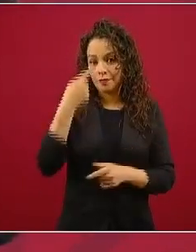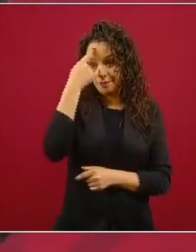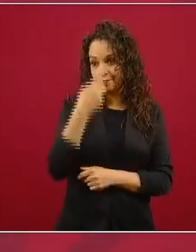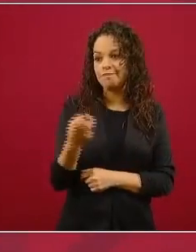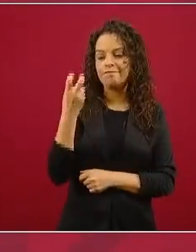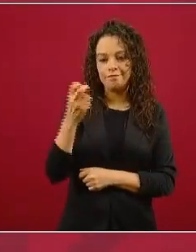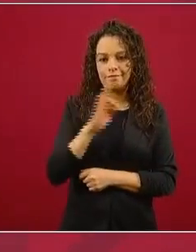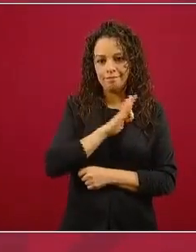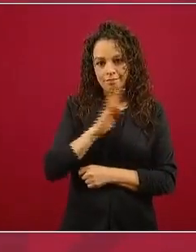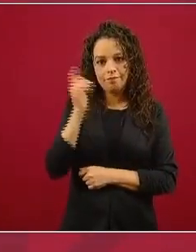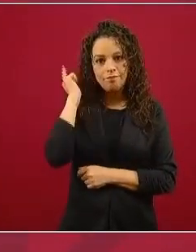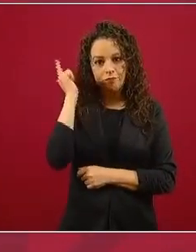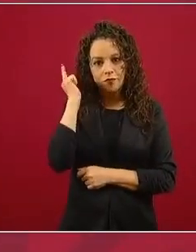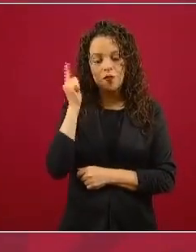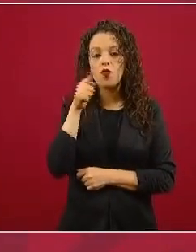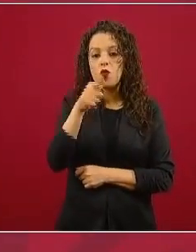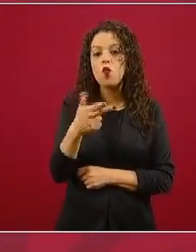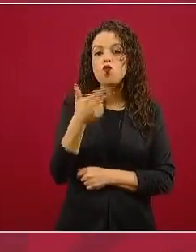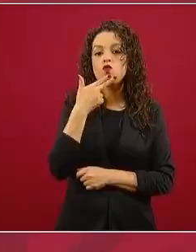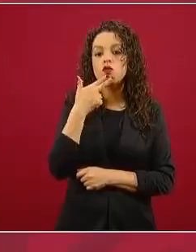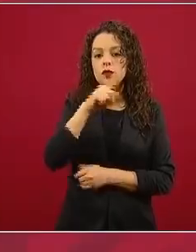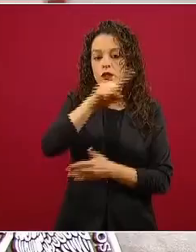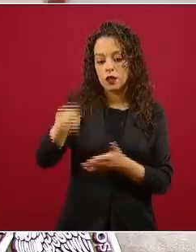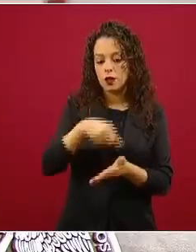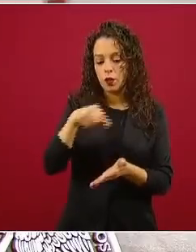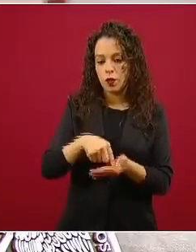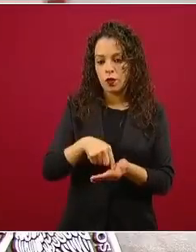recinto histórico.